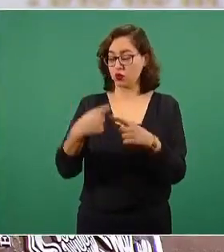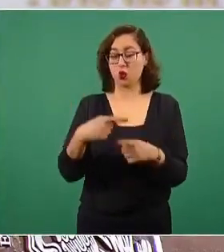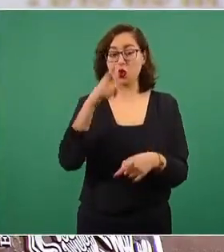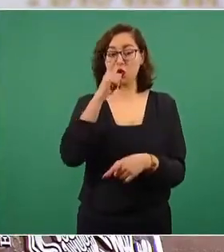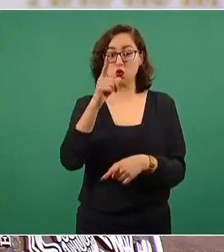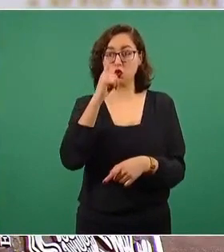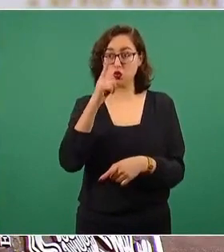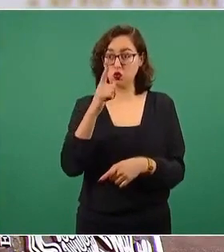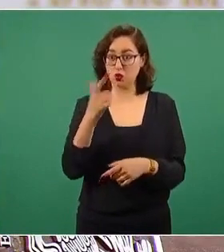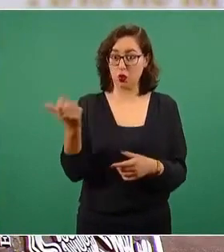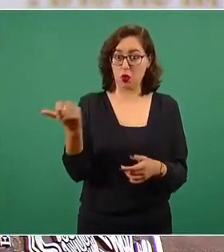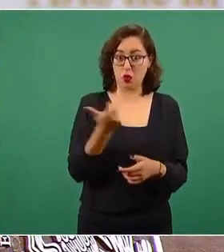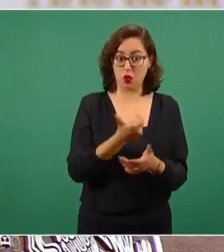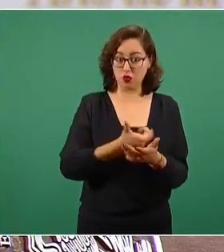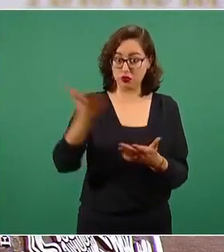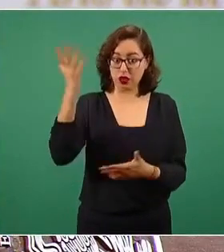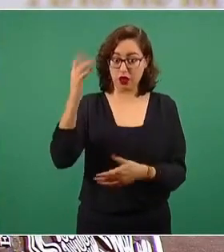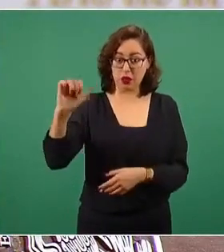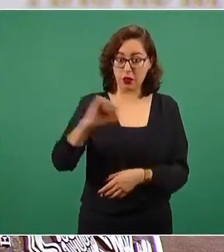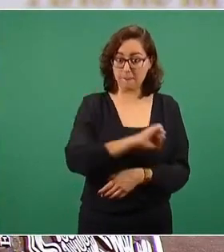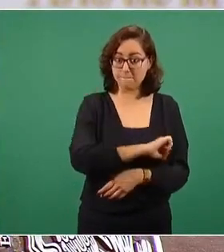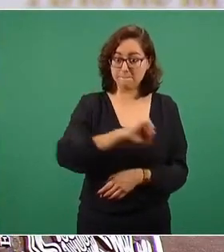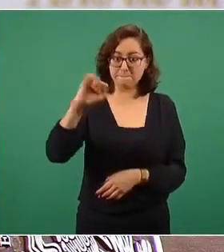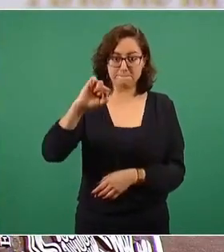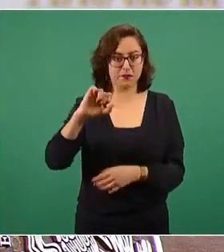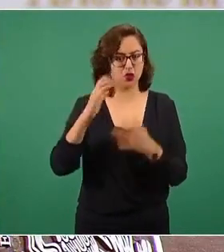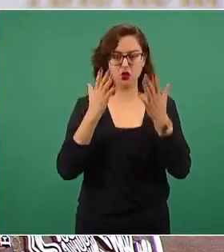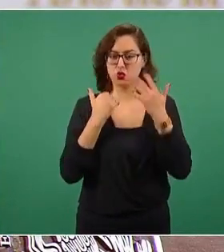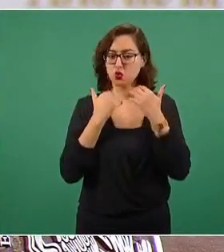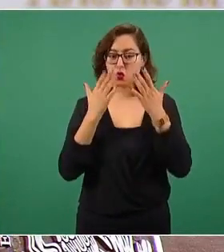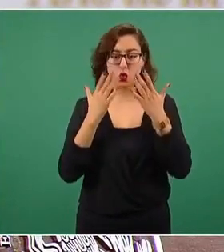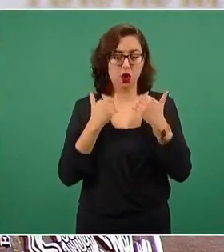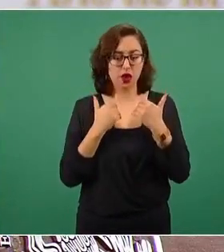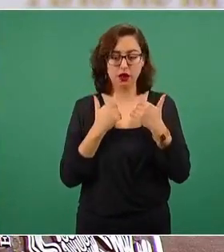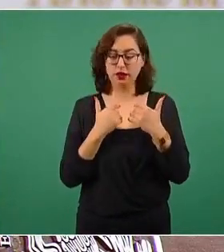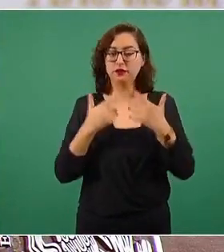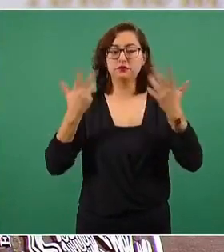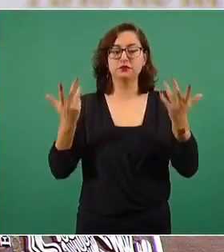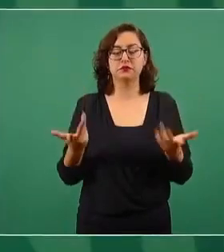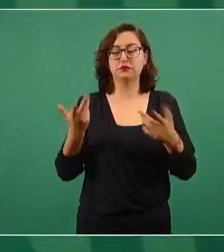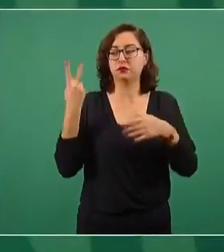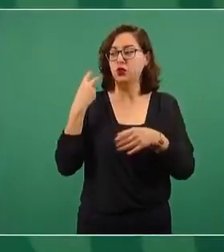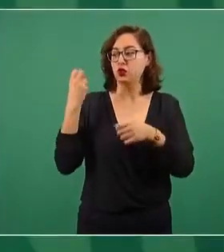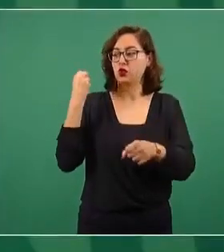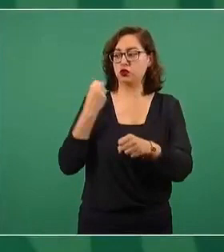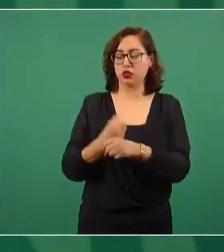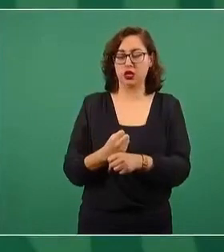en el precio de la luz desde que llegamos al gobierno,